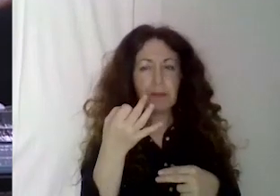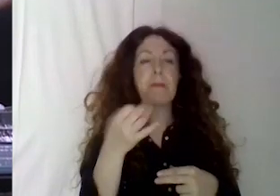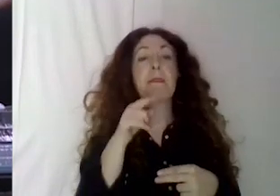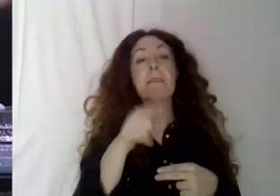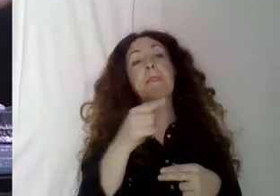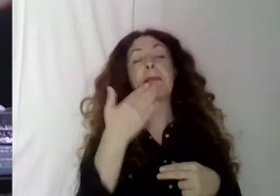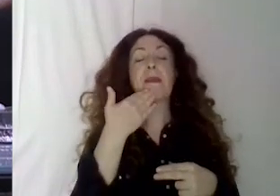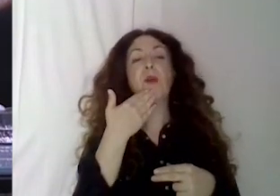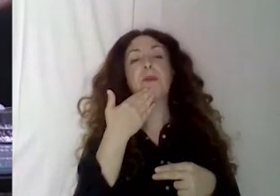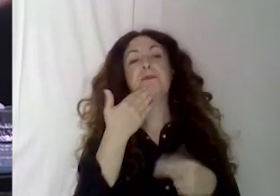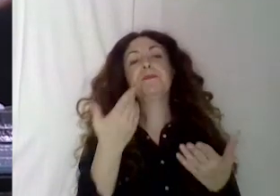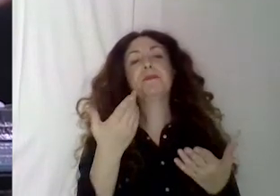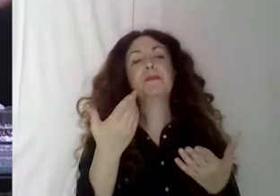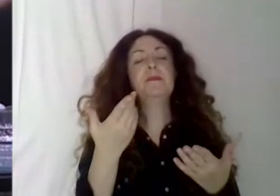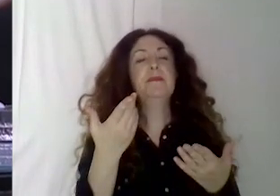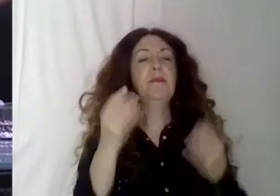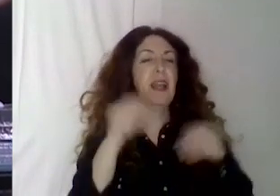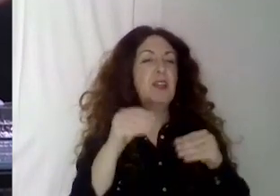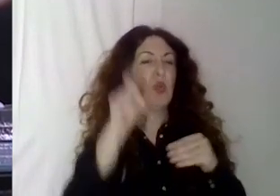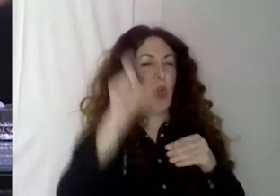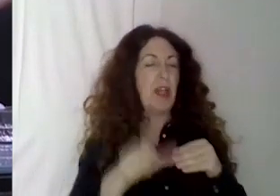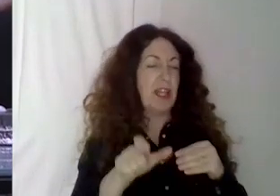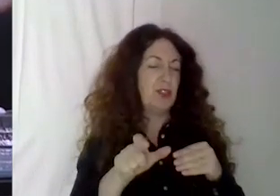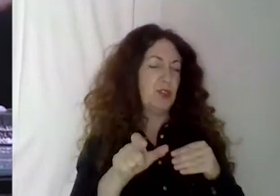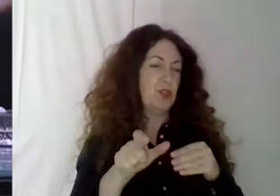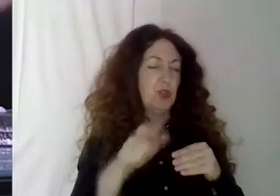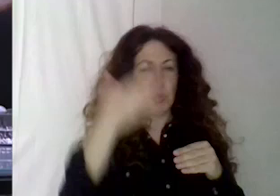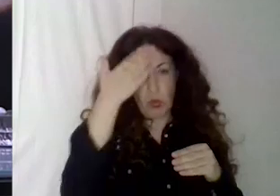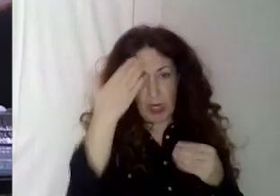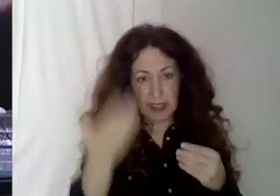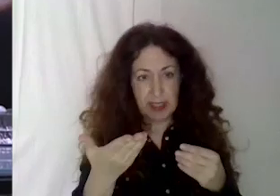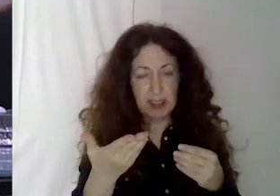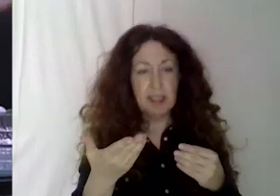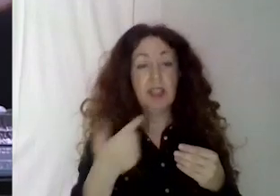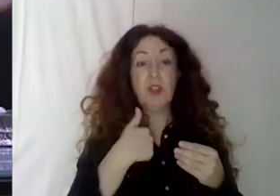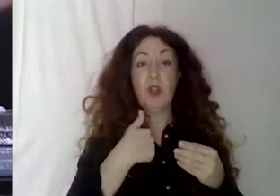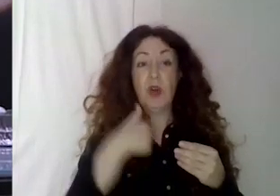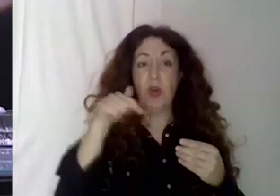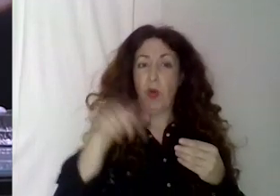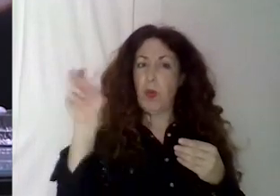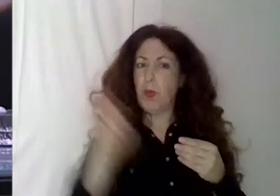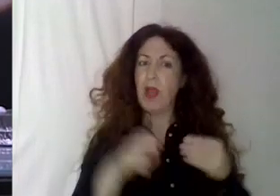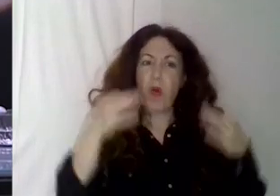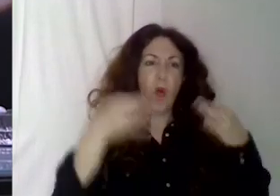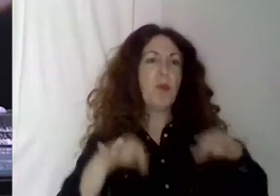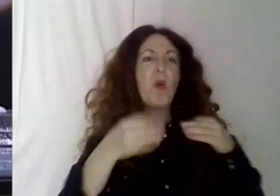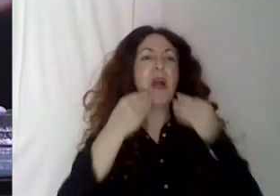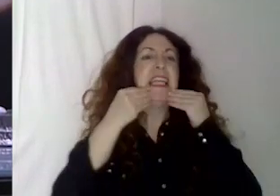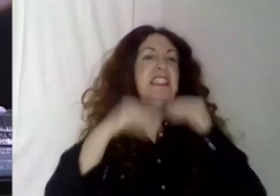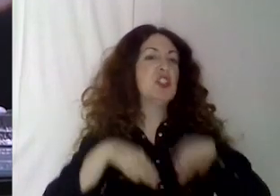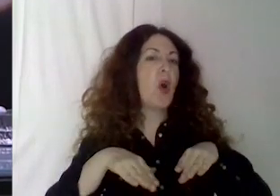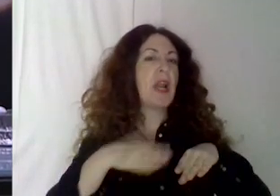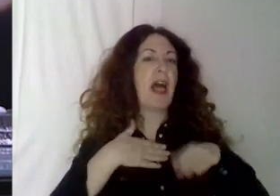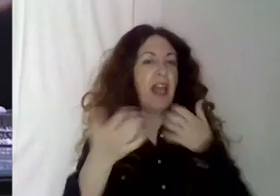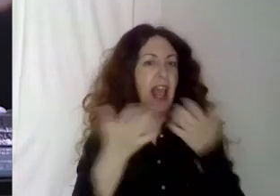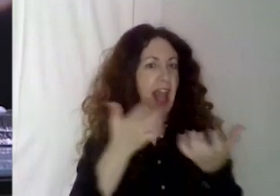sujeto. Y les digo todo esto porque yo además soy aquí humildemente como una historiadora del arte. Y por tanto, una historiadora del arte pues que ha tenido